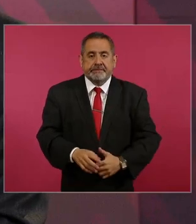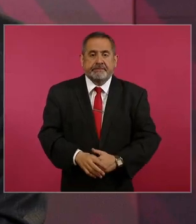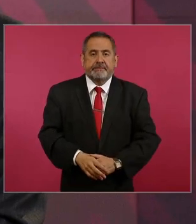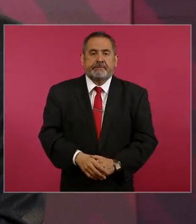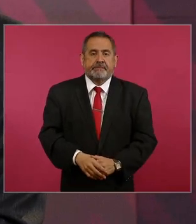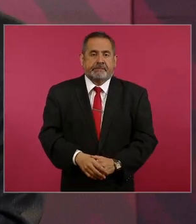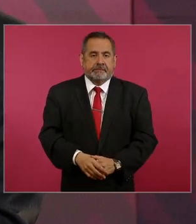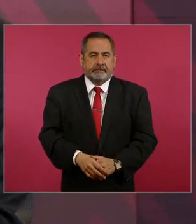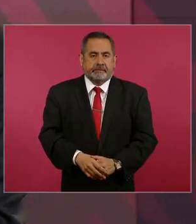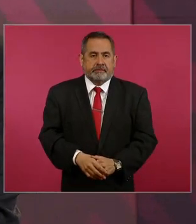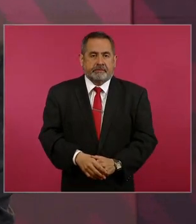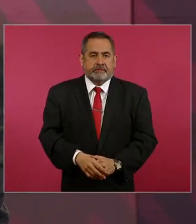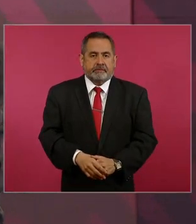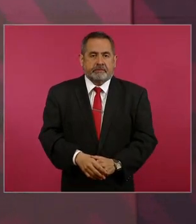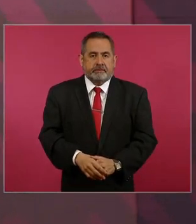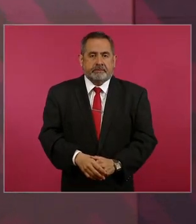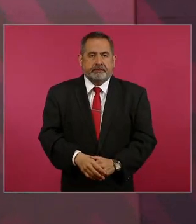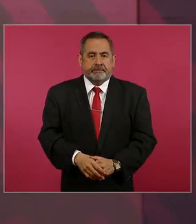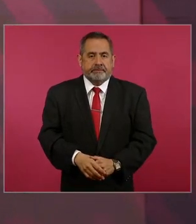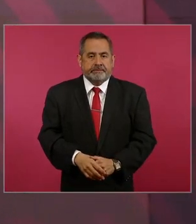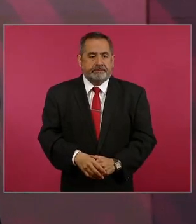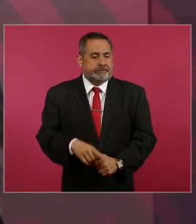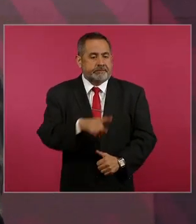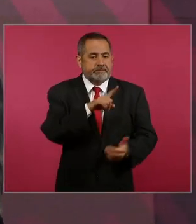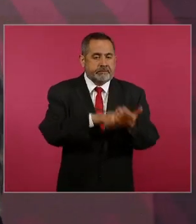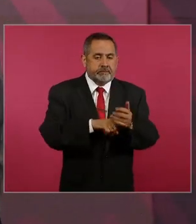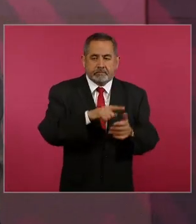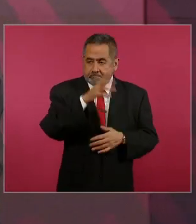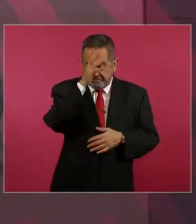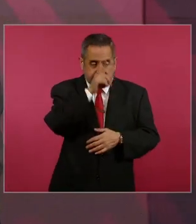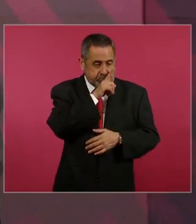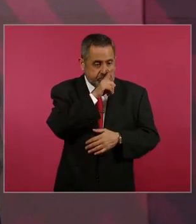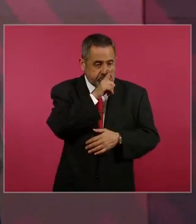y había un pacto de silencio